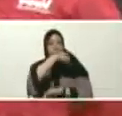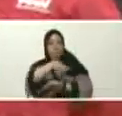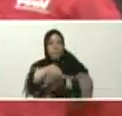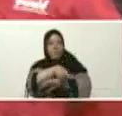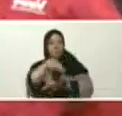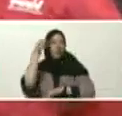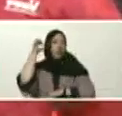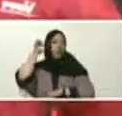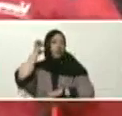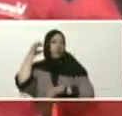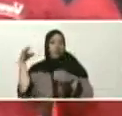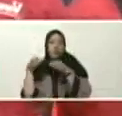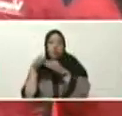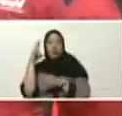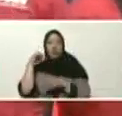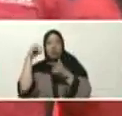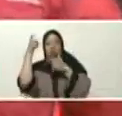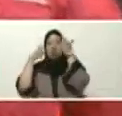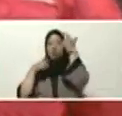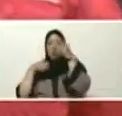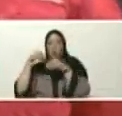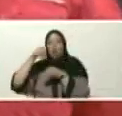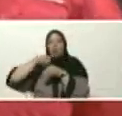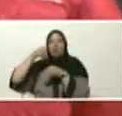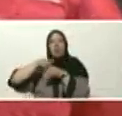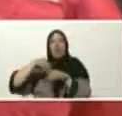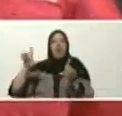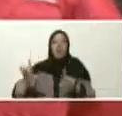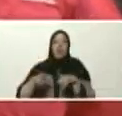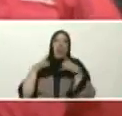VC más votada de La Guaira,